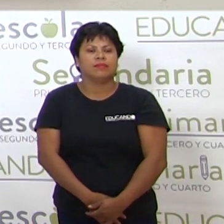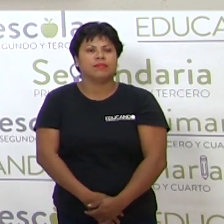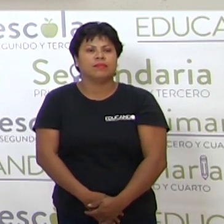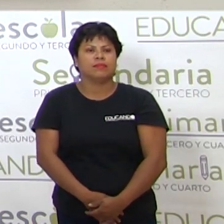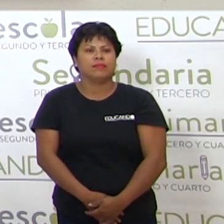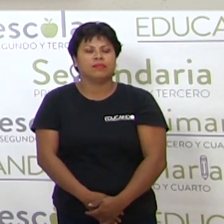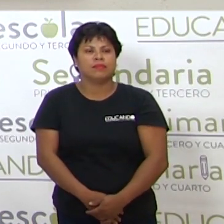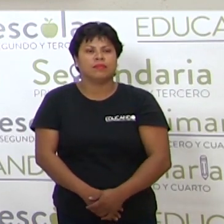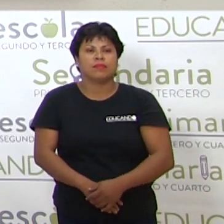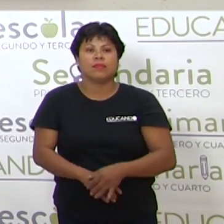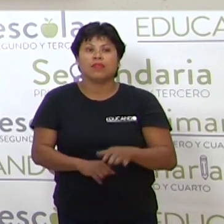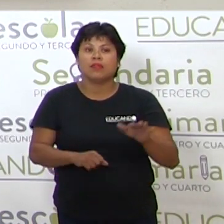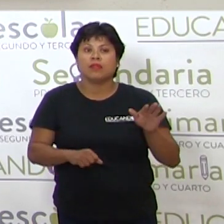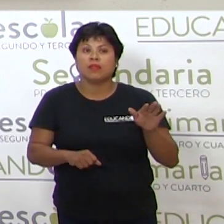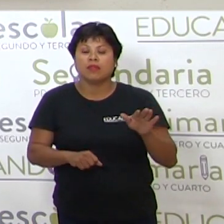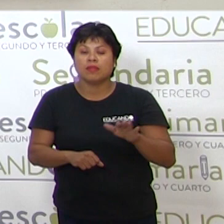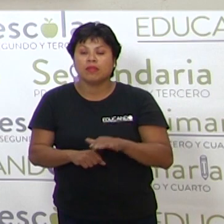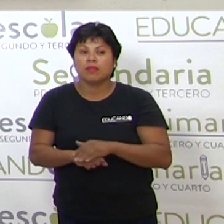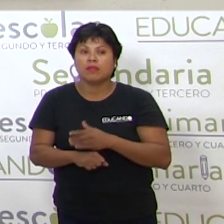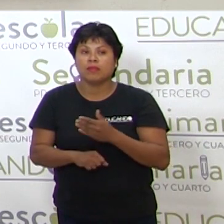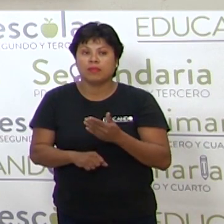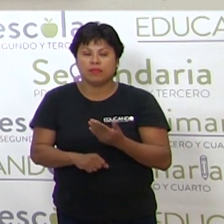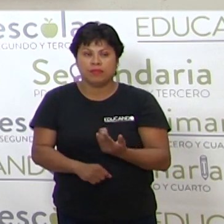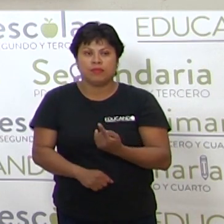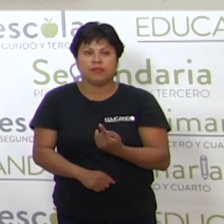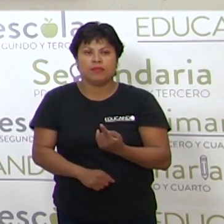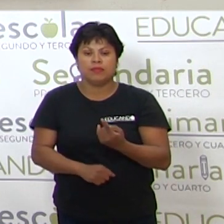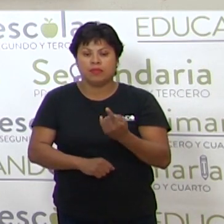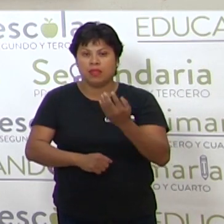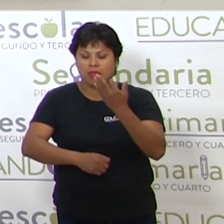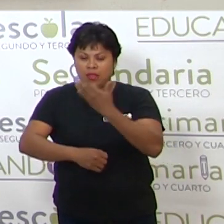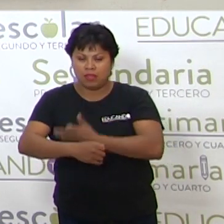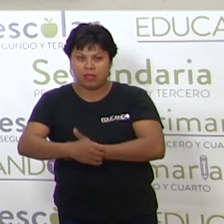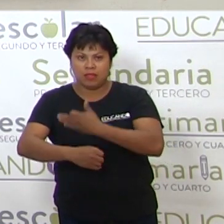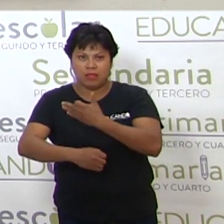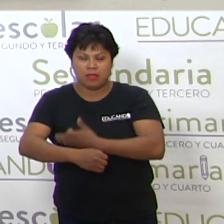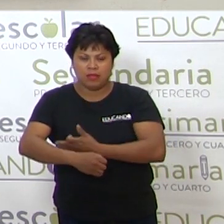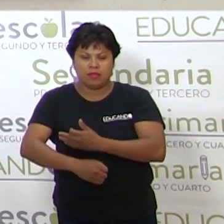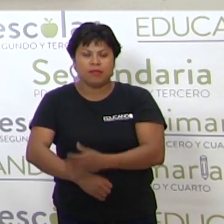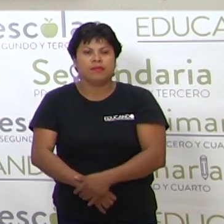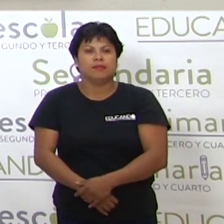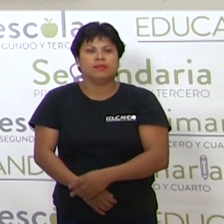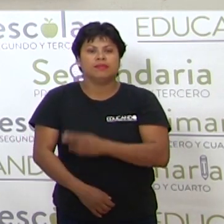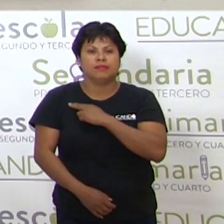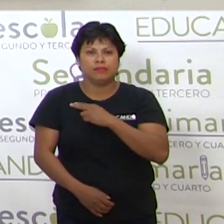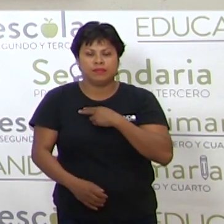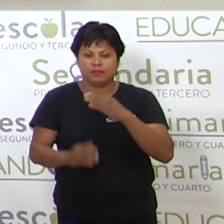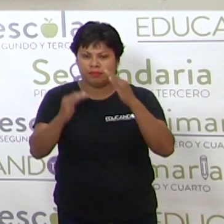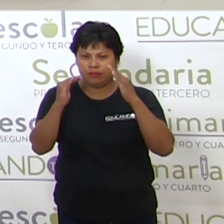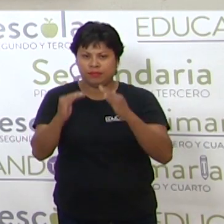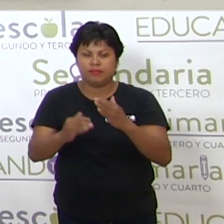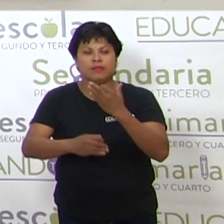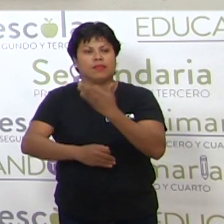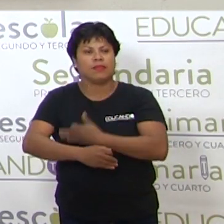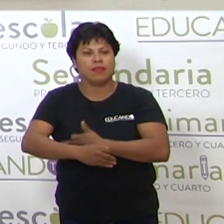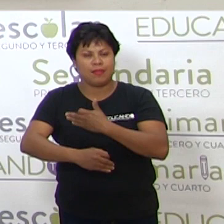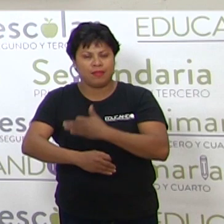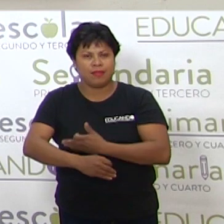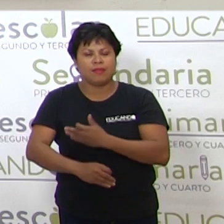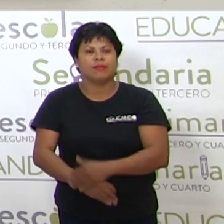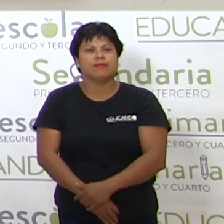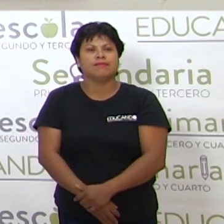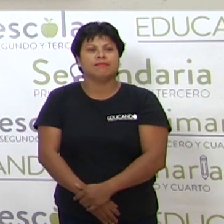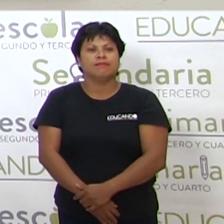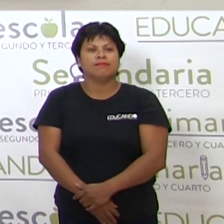por por la tarde ya tenemos la muy cerca también por la tarde